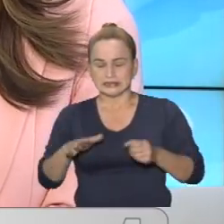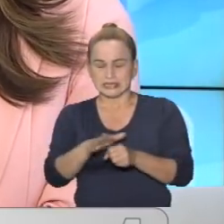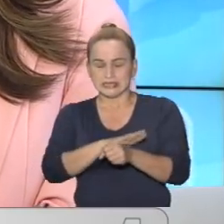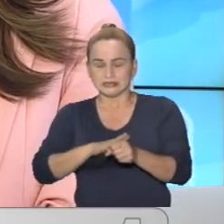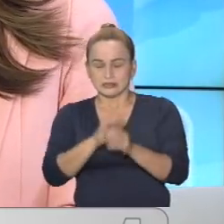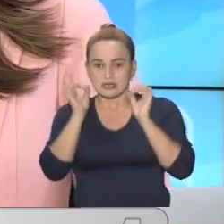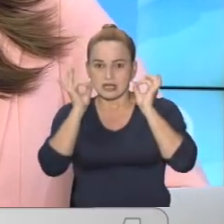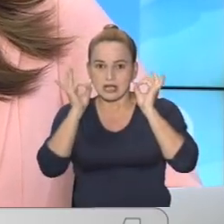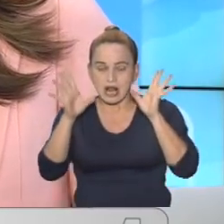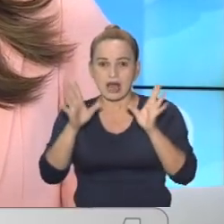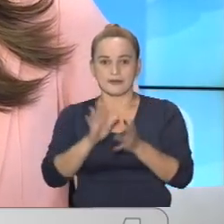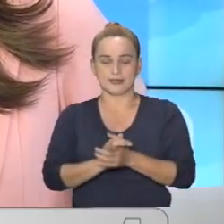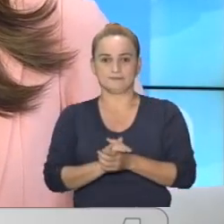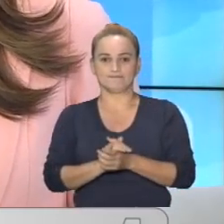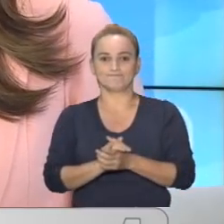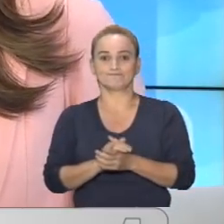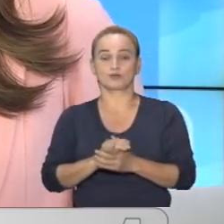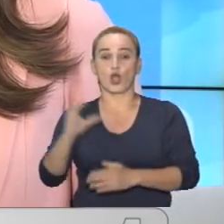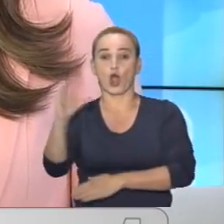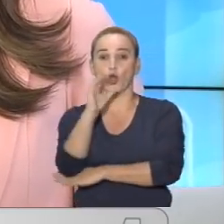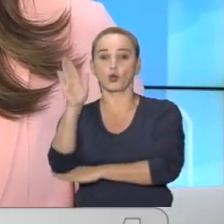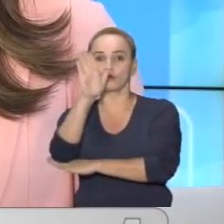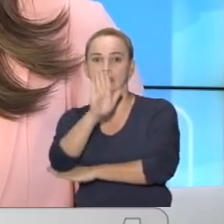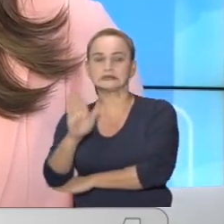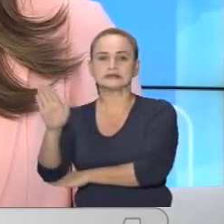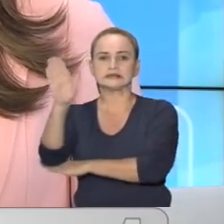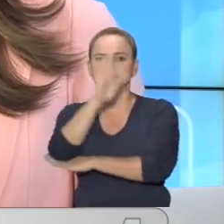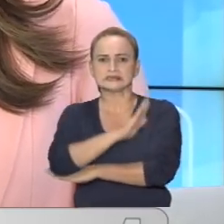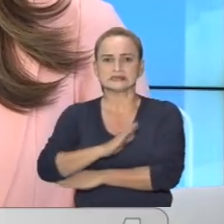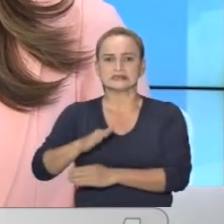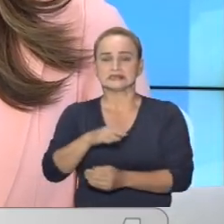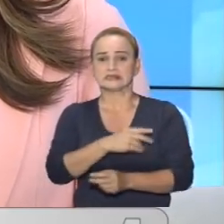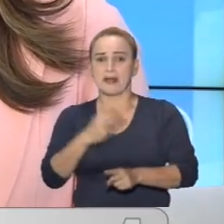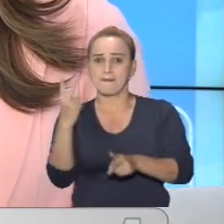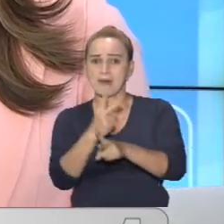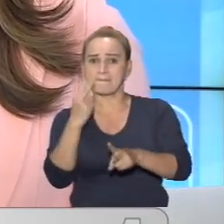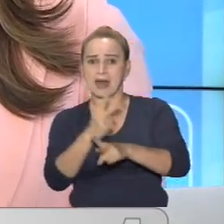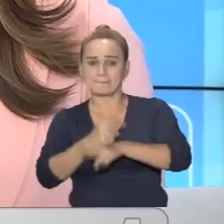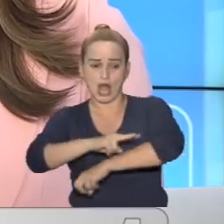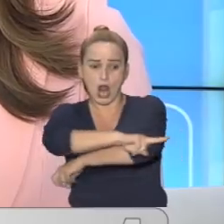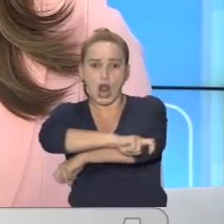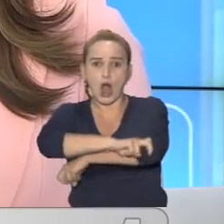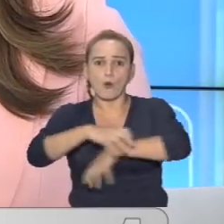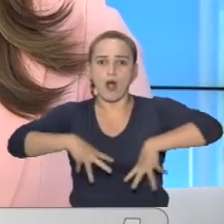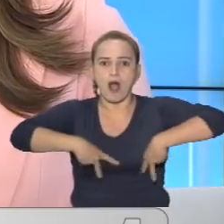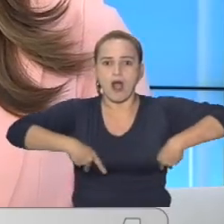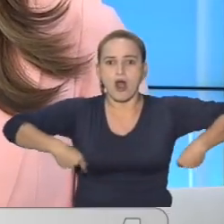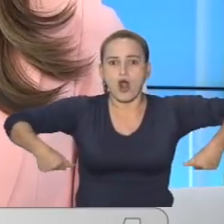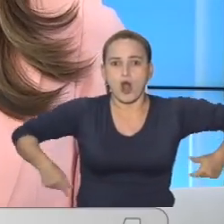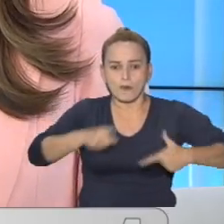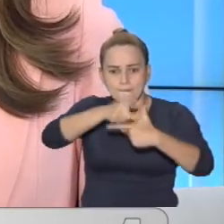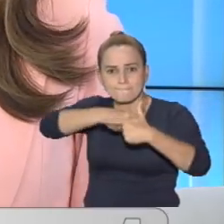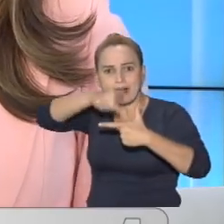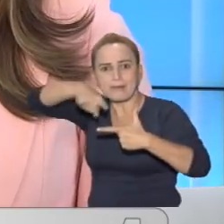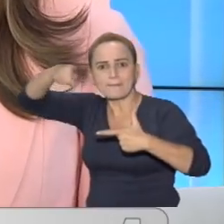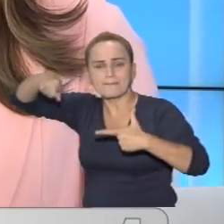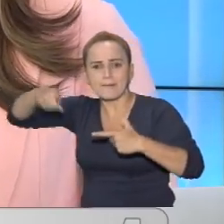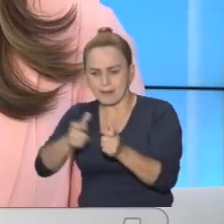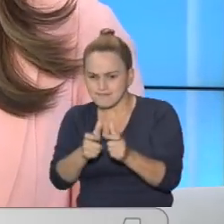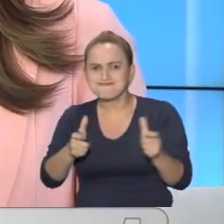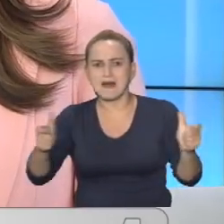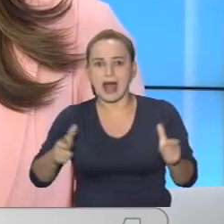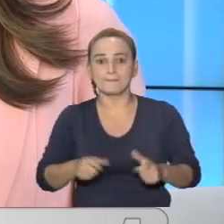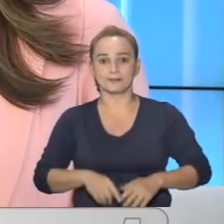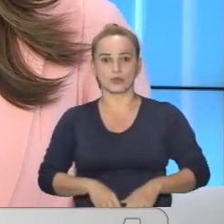de inseguridad que enfrenta el país. Noticentro 1 CMI conoció las más recientes cifras relacionadas con el robo a personas.